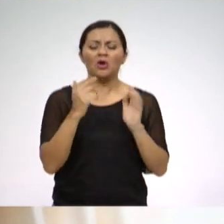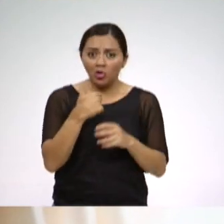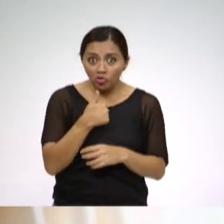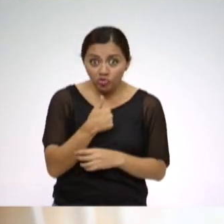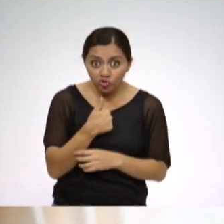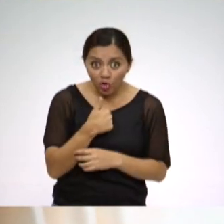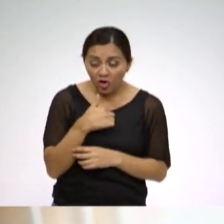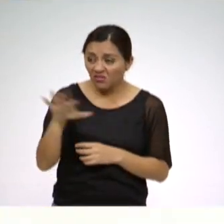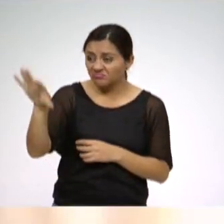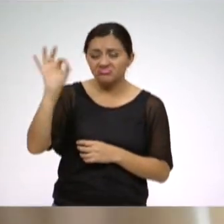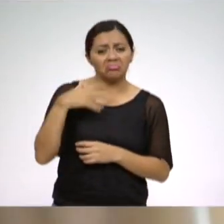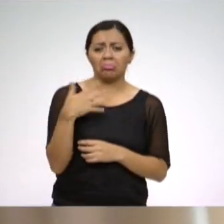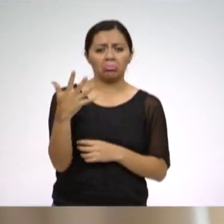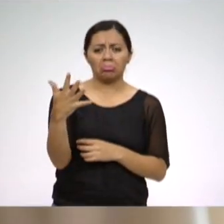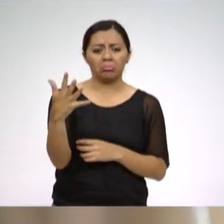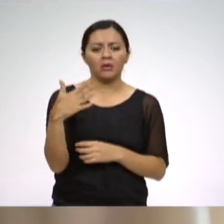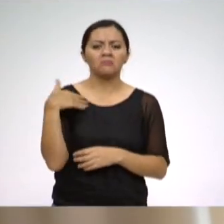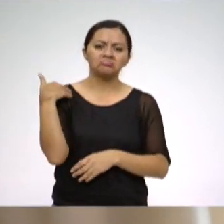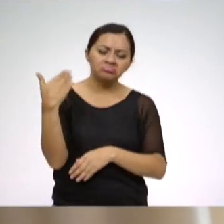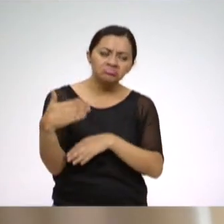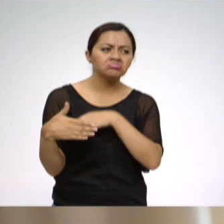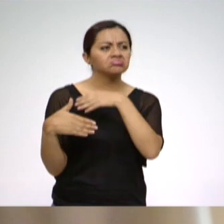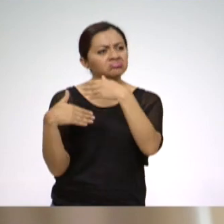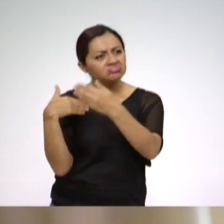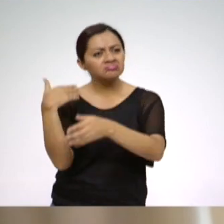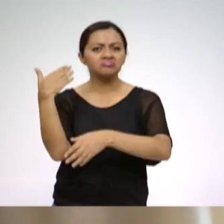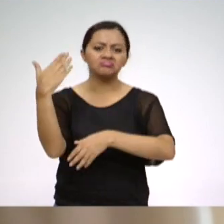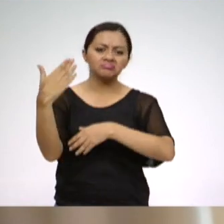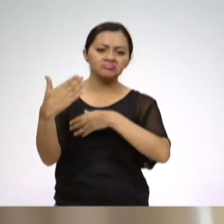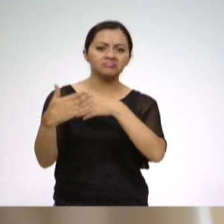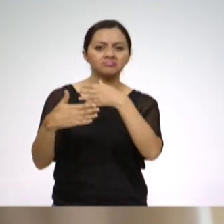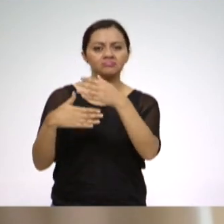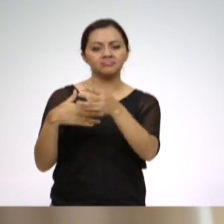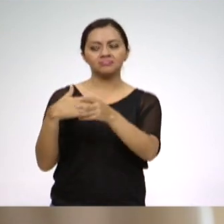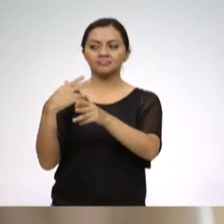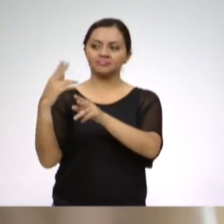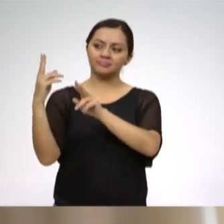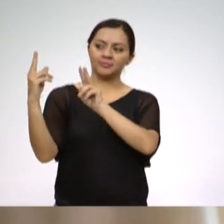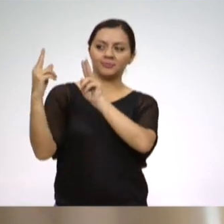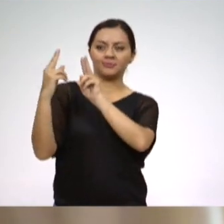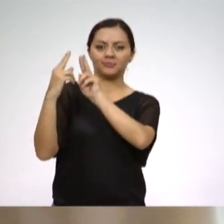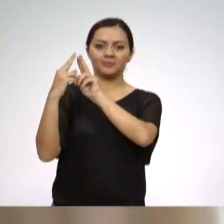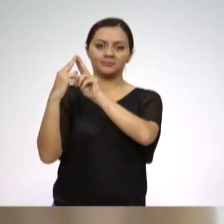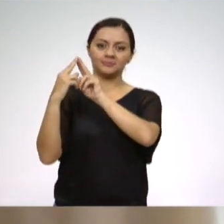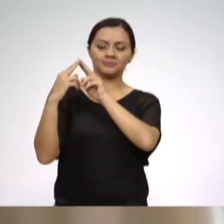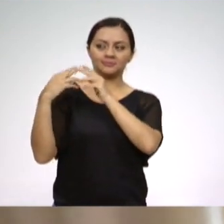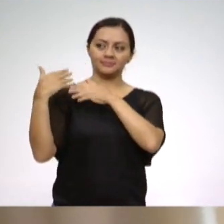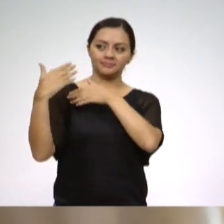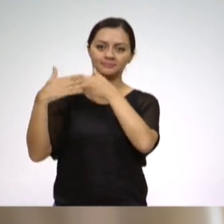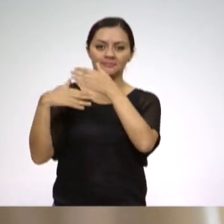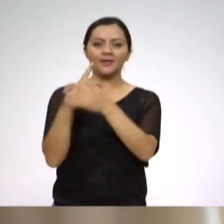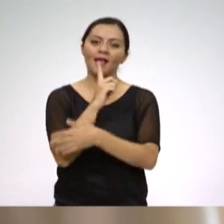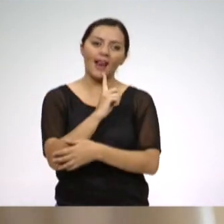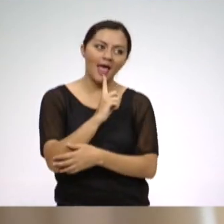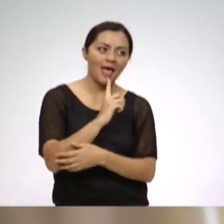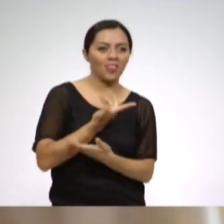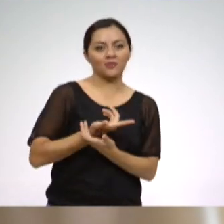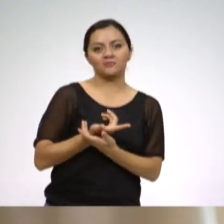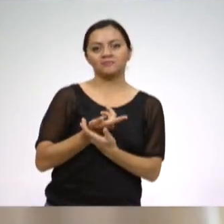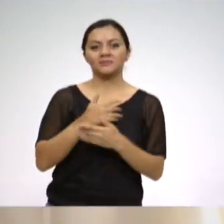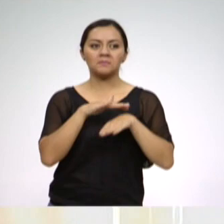tomé muy en cuenta. Luego, con el tiempo, empezamos a salir. Íbamos a comer helado y cosas